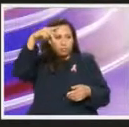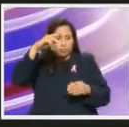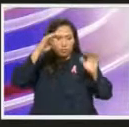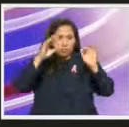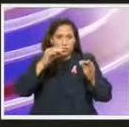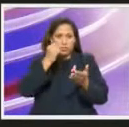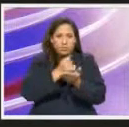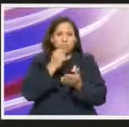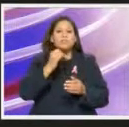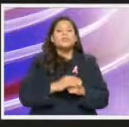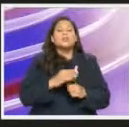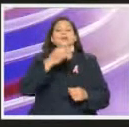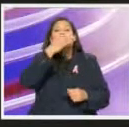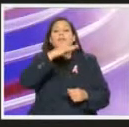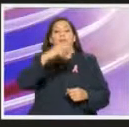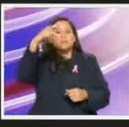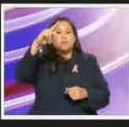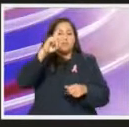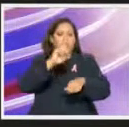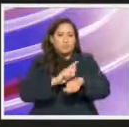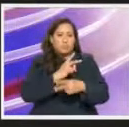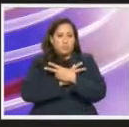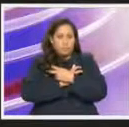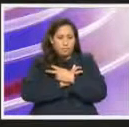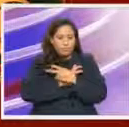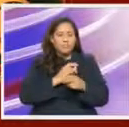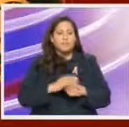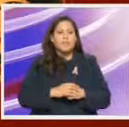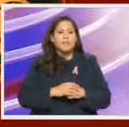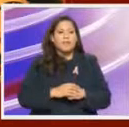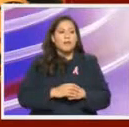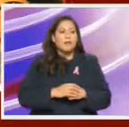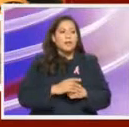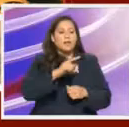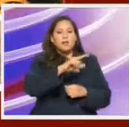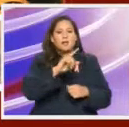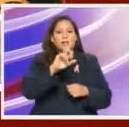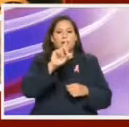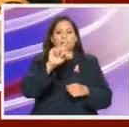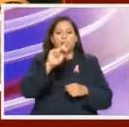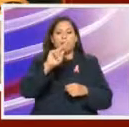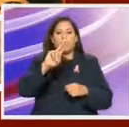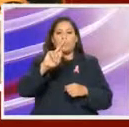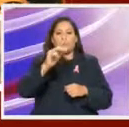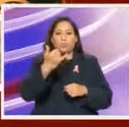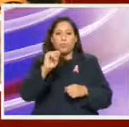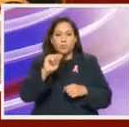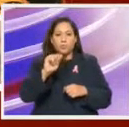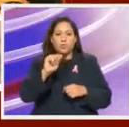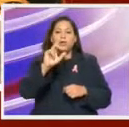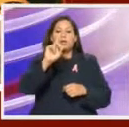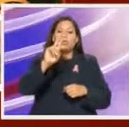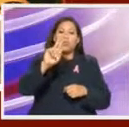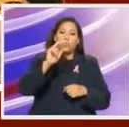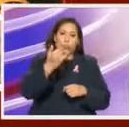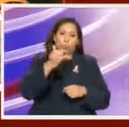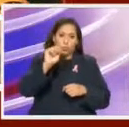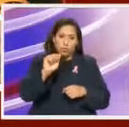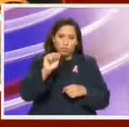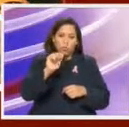ser, de las celebraciones del Durga Puja. Durga es una deidad femenina, Durga.